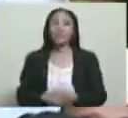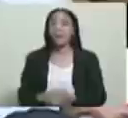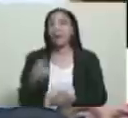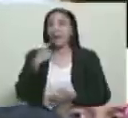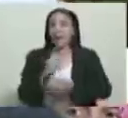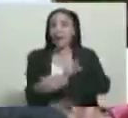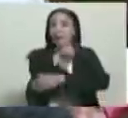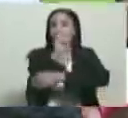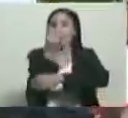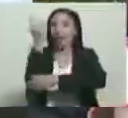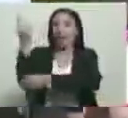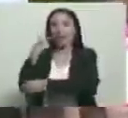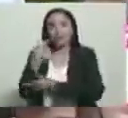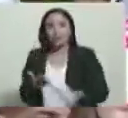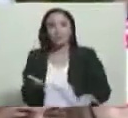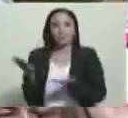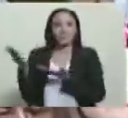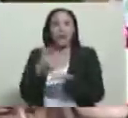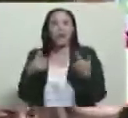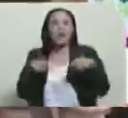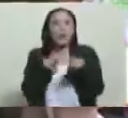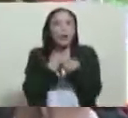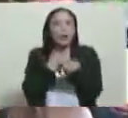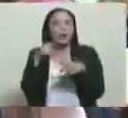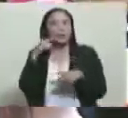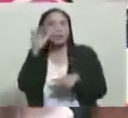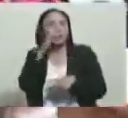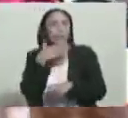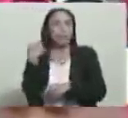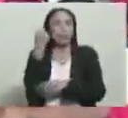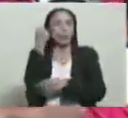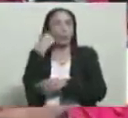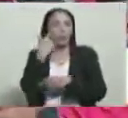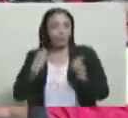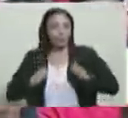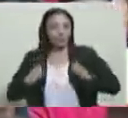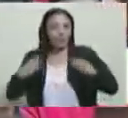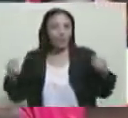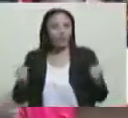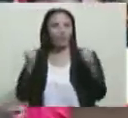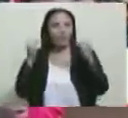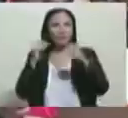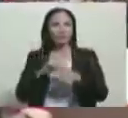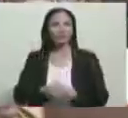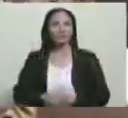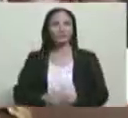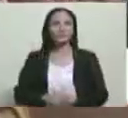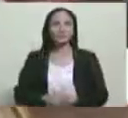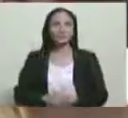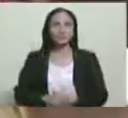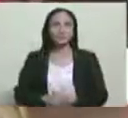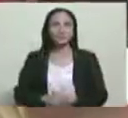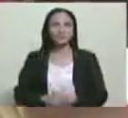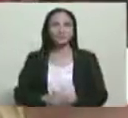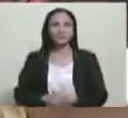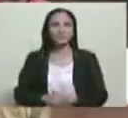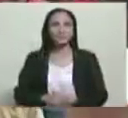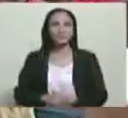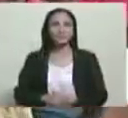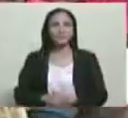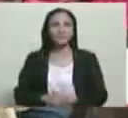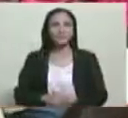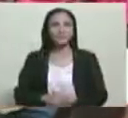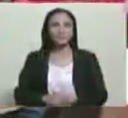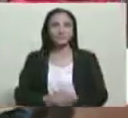Árboles más futuro más vida, dice en su pancarta verde. Árboles más futuro más vida.